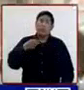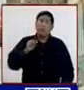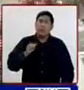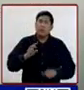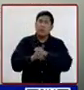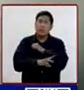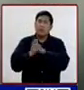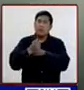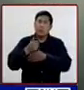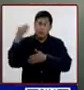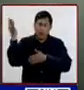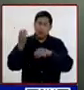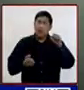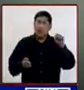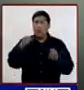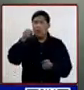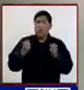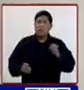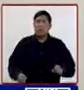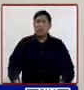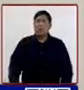vehículo.